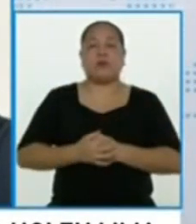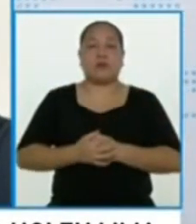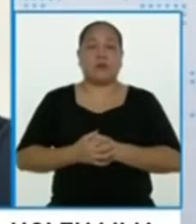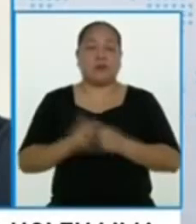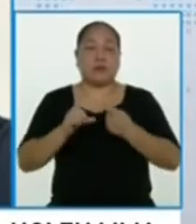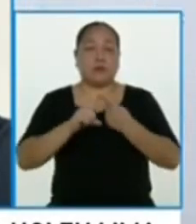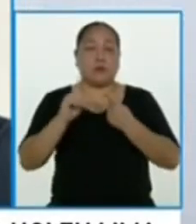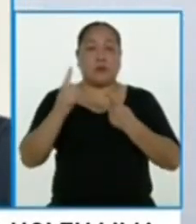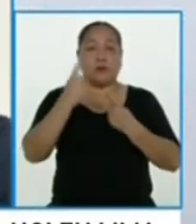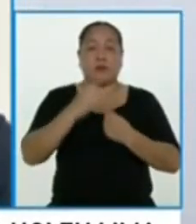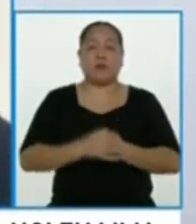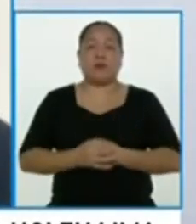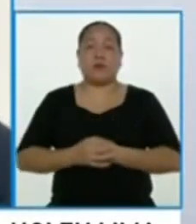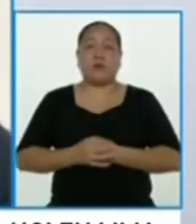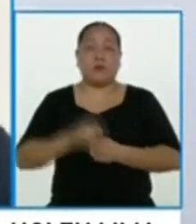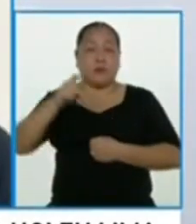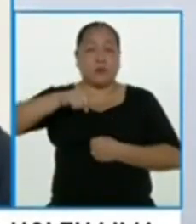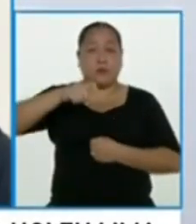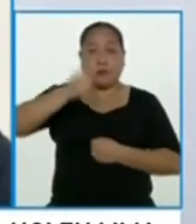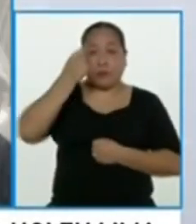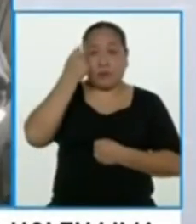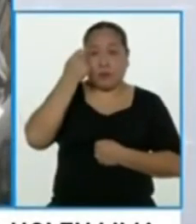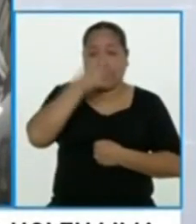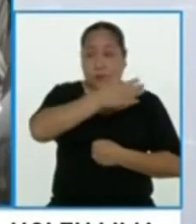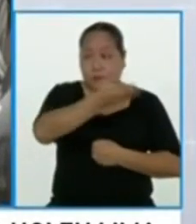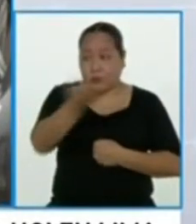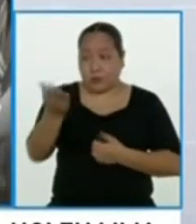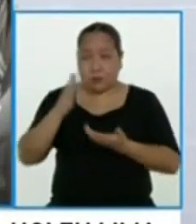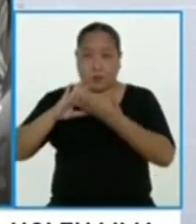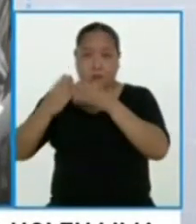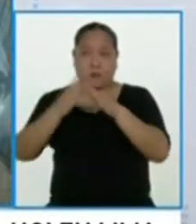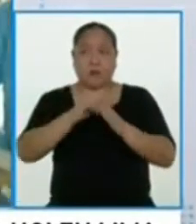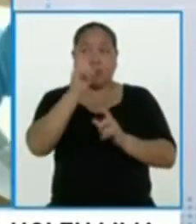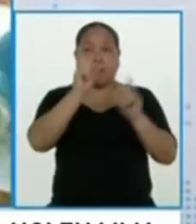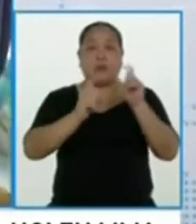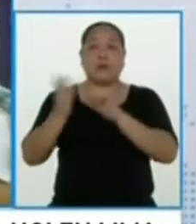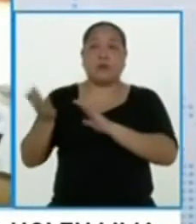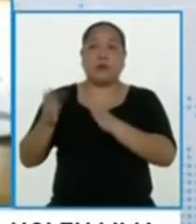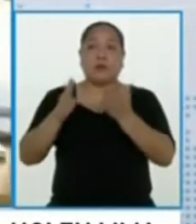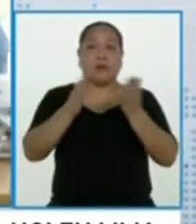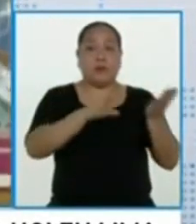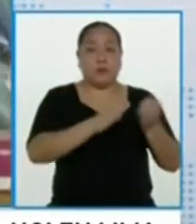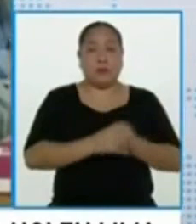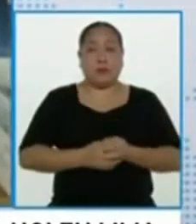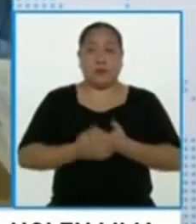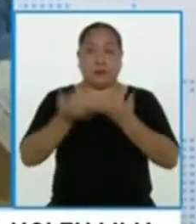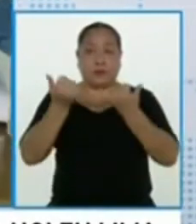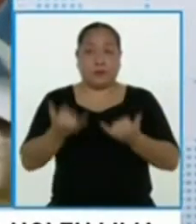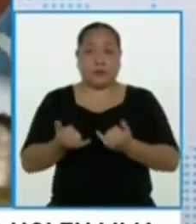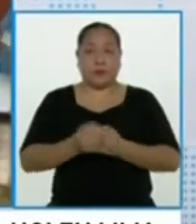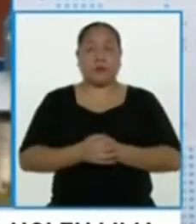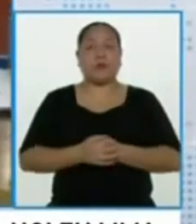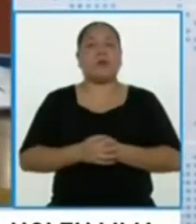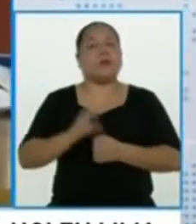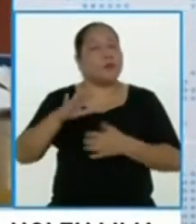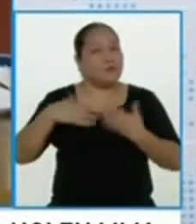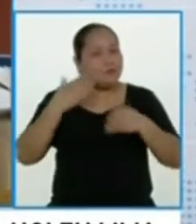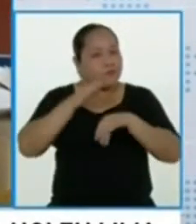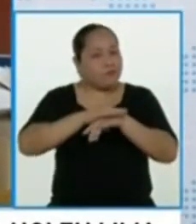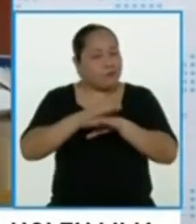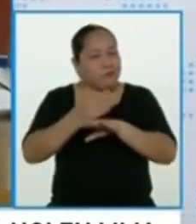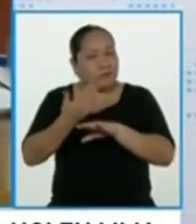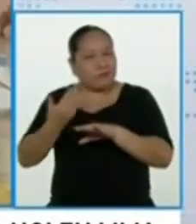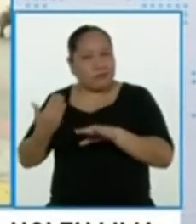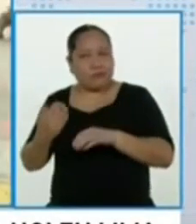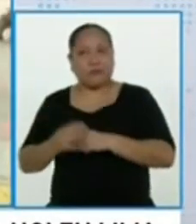En primera instancia, lo que tiene que entender la población es que los fallecidos hoy en día son prevenibles, ¿no?